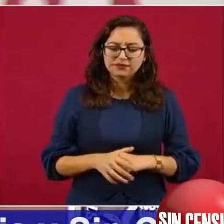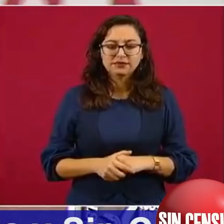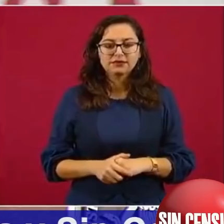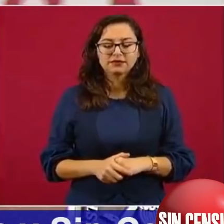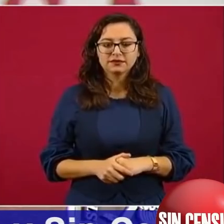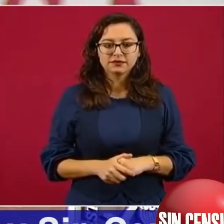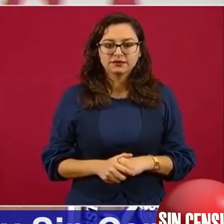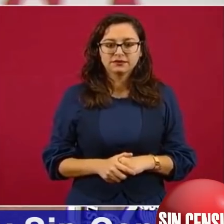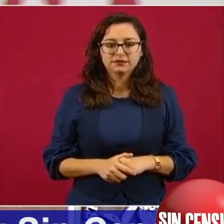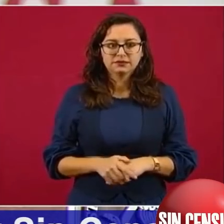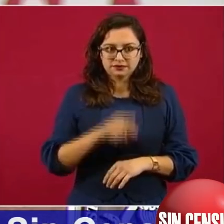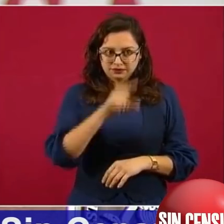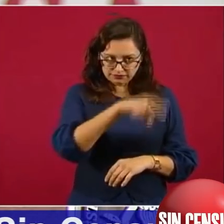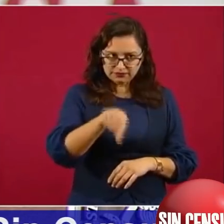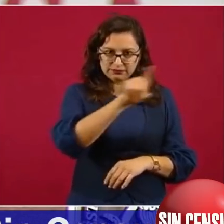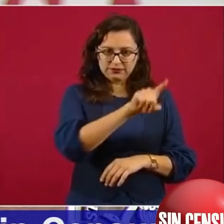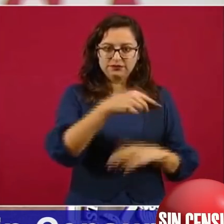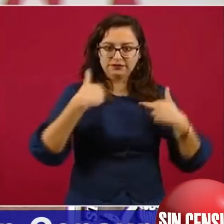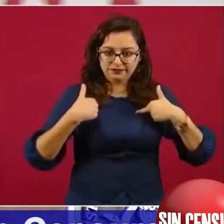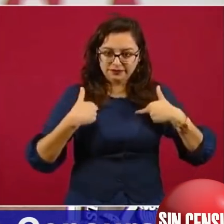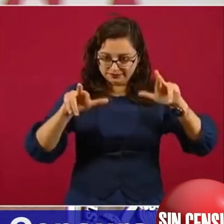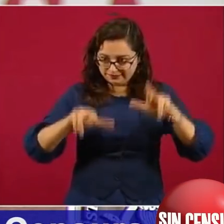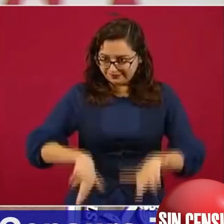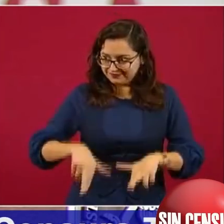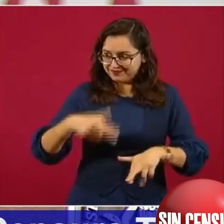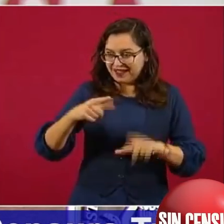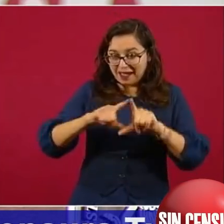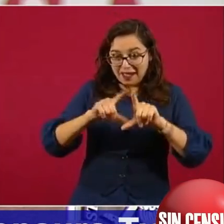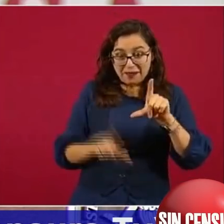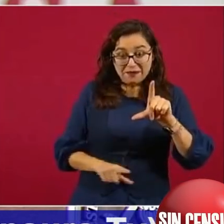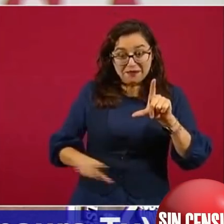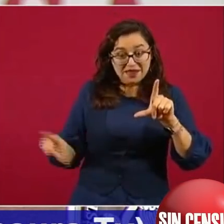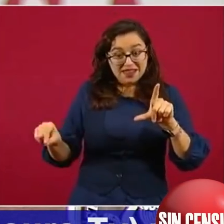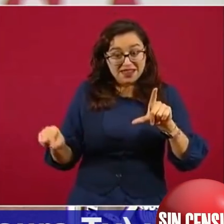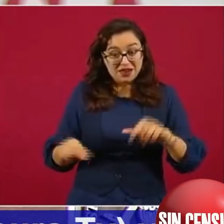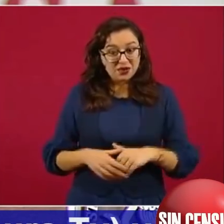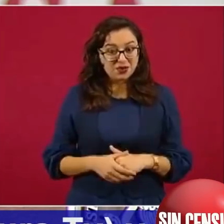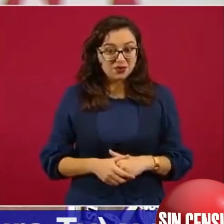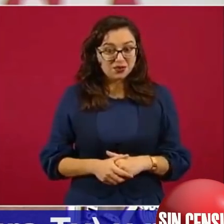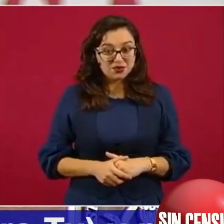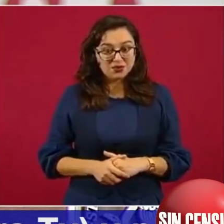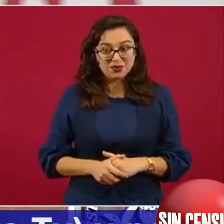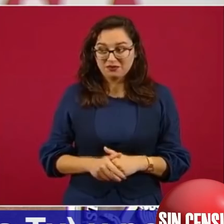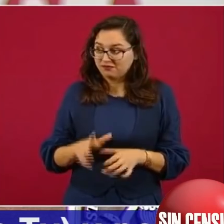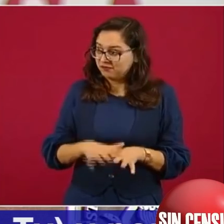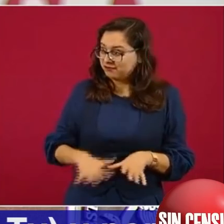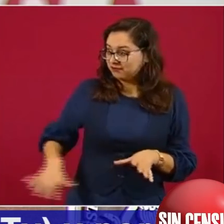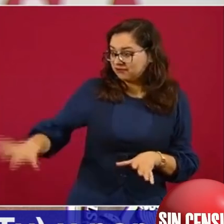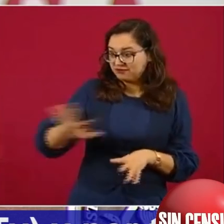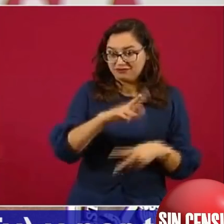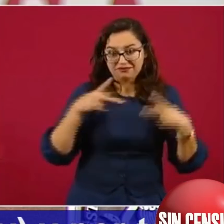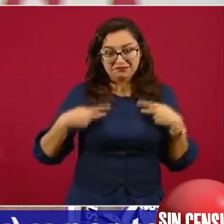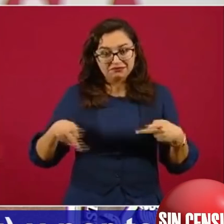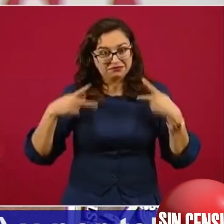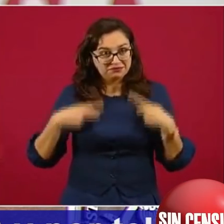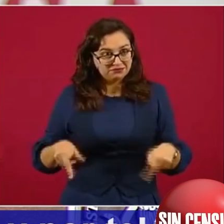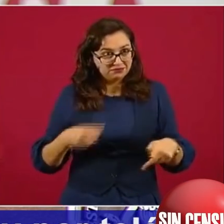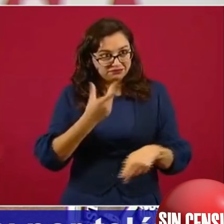que sean representantes de México y sobre todo del pueblo de